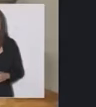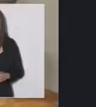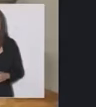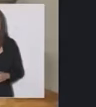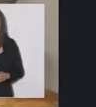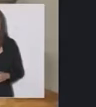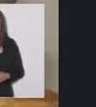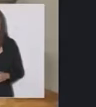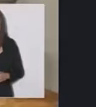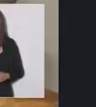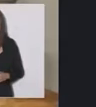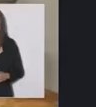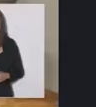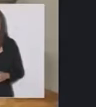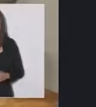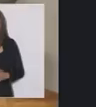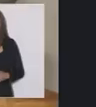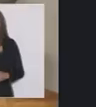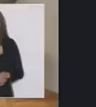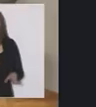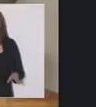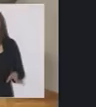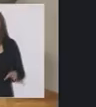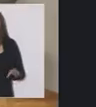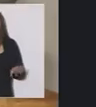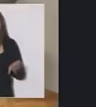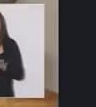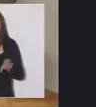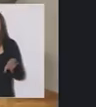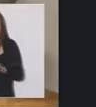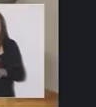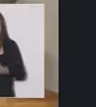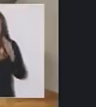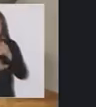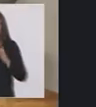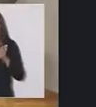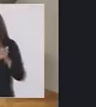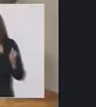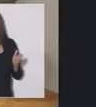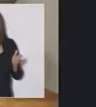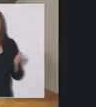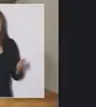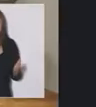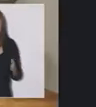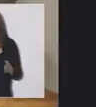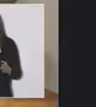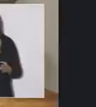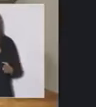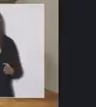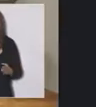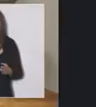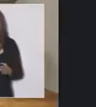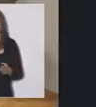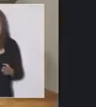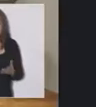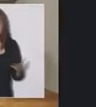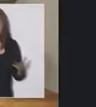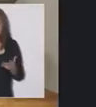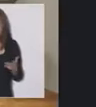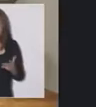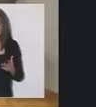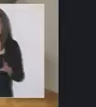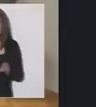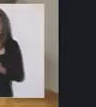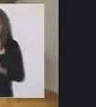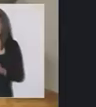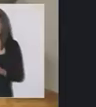se ha tomado a partir de todas las valoraciones, mediciones. Ya vieron